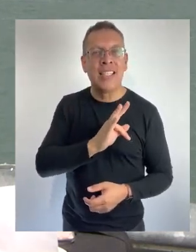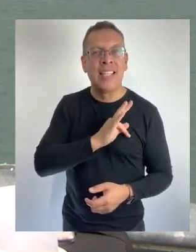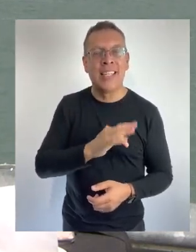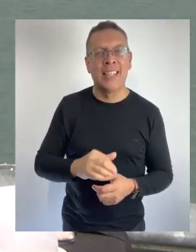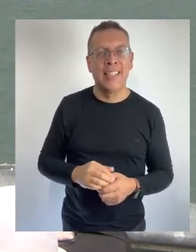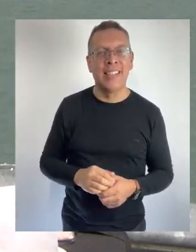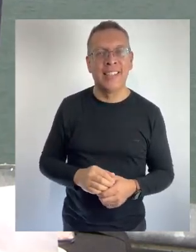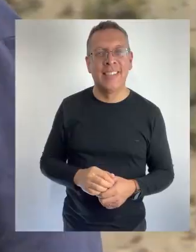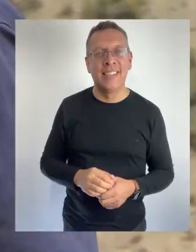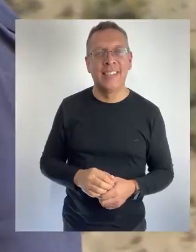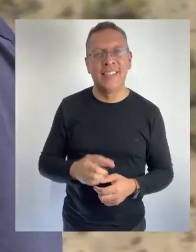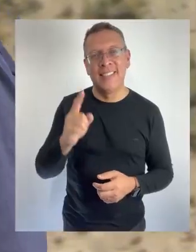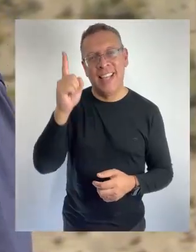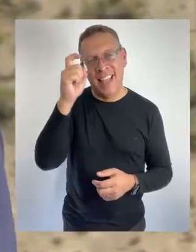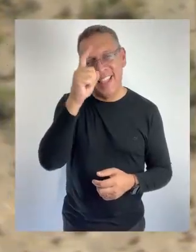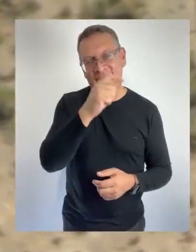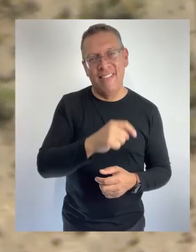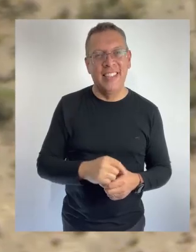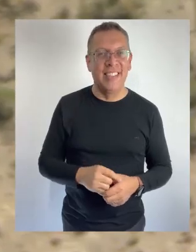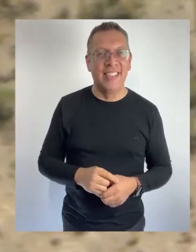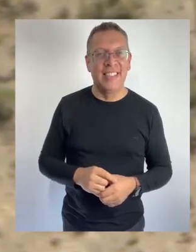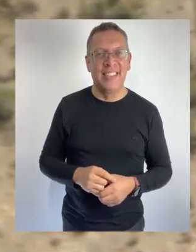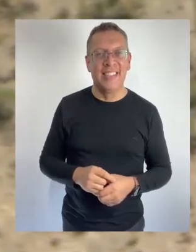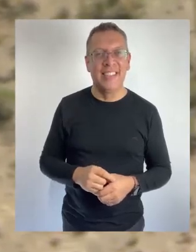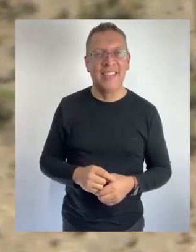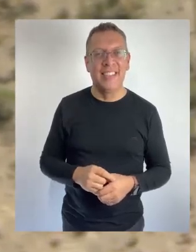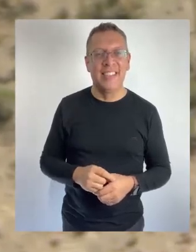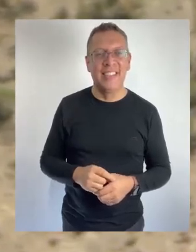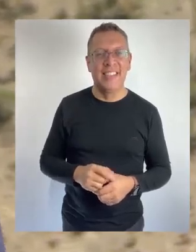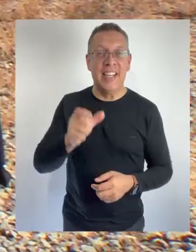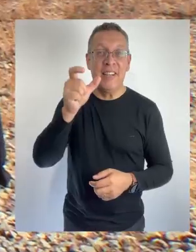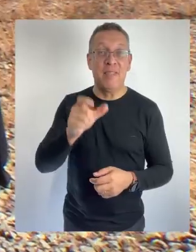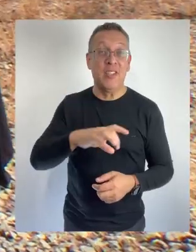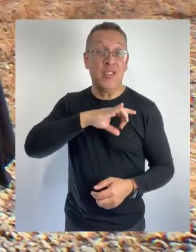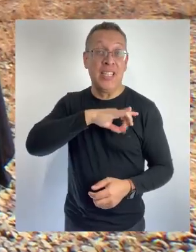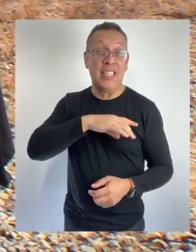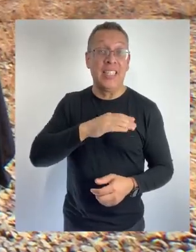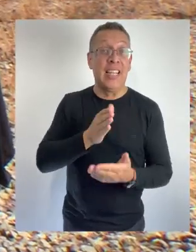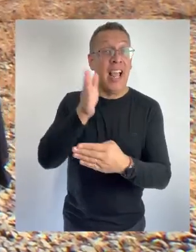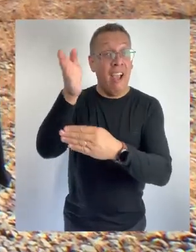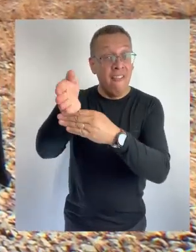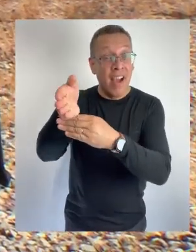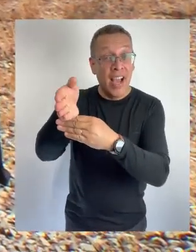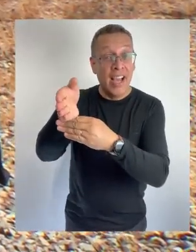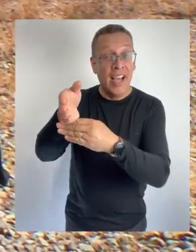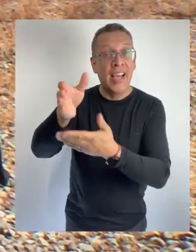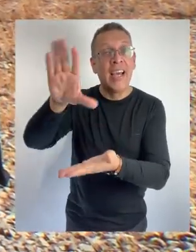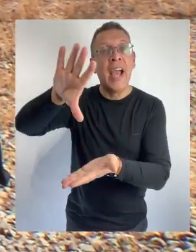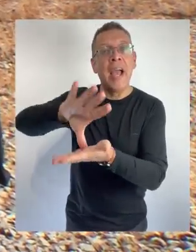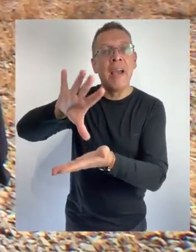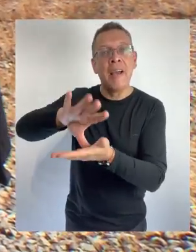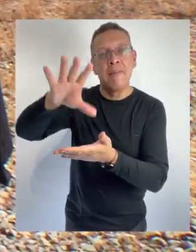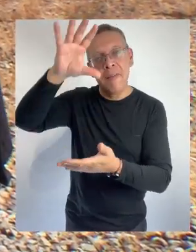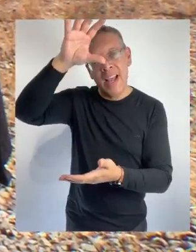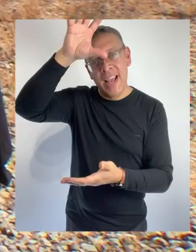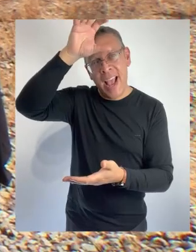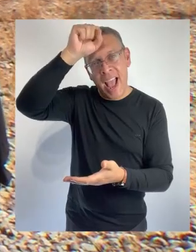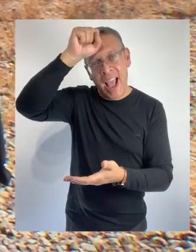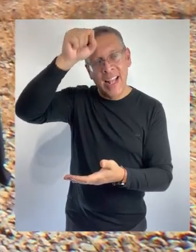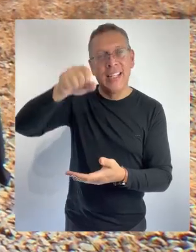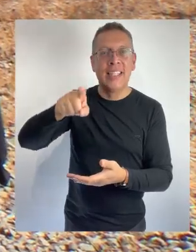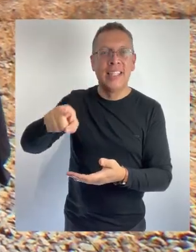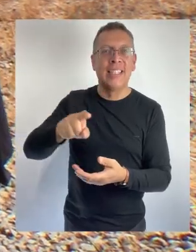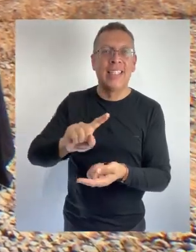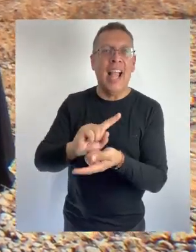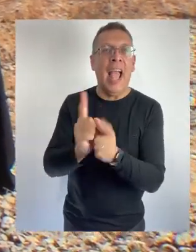Verdad. Llegamos hablando. Che, mamá, pásame la che tetera. Es verdad. Así somos nosotros,